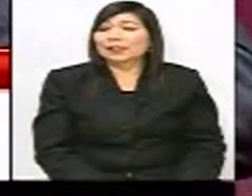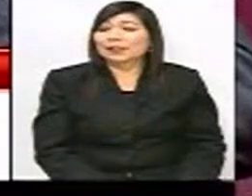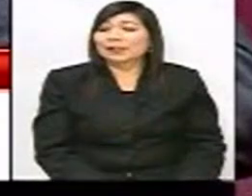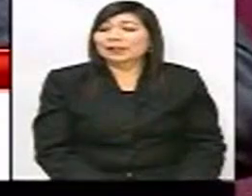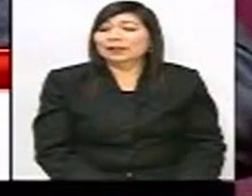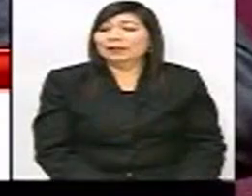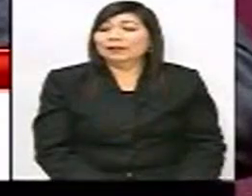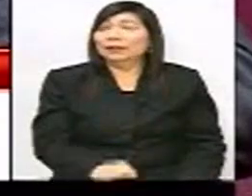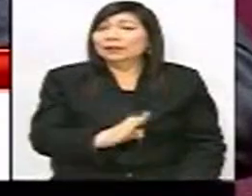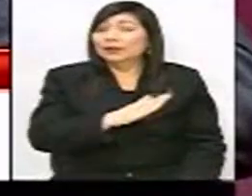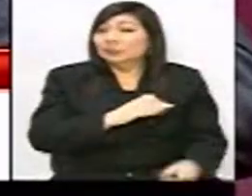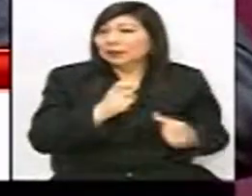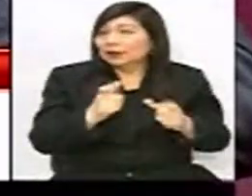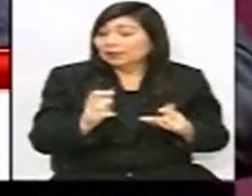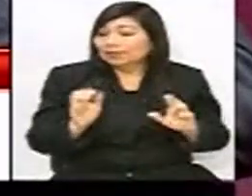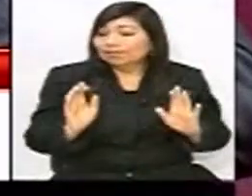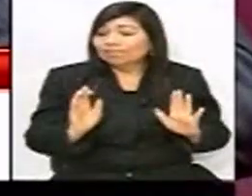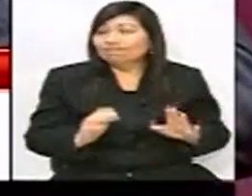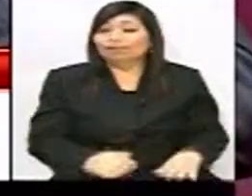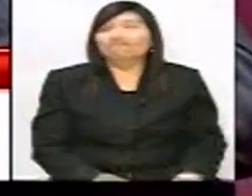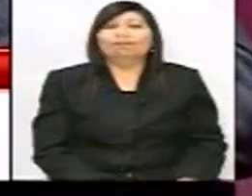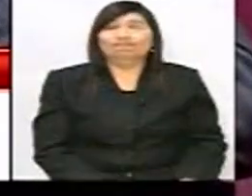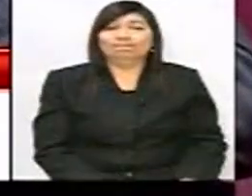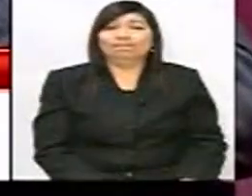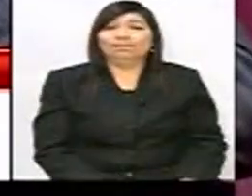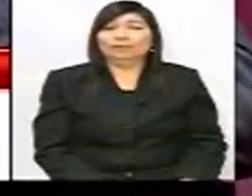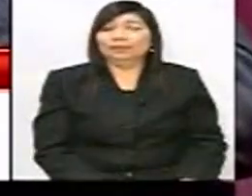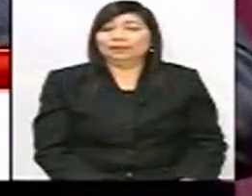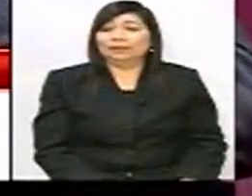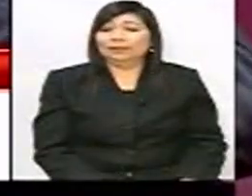Y no sé si hizo fiscalización al respecto.